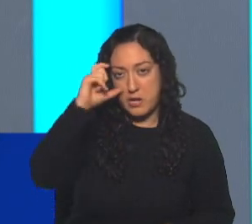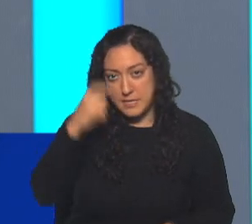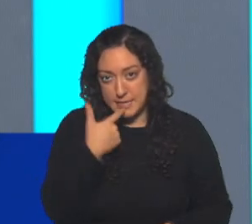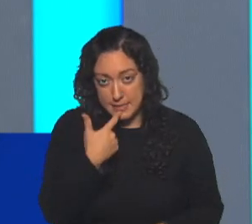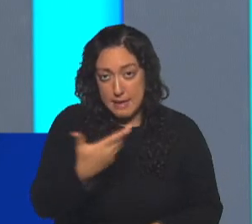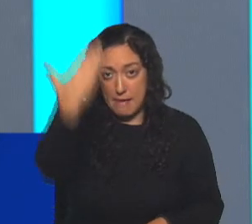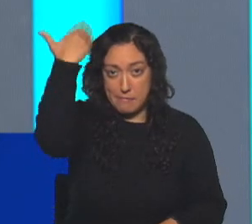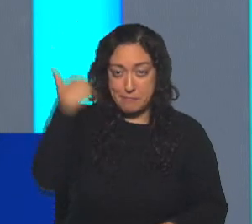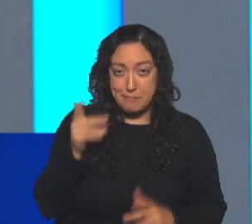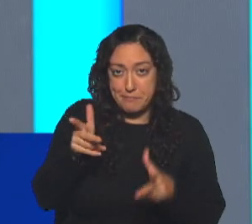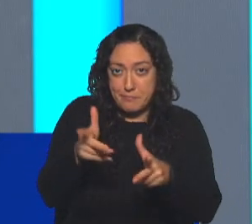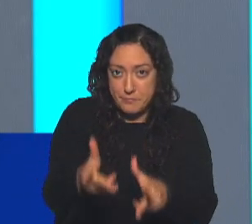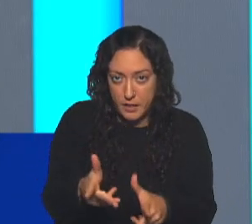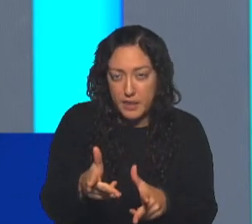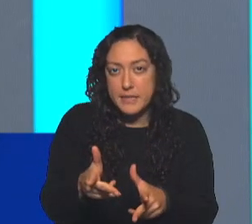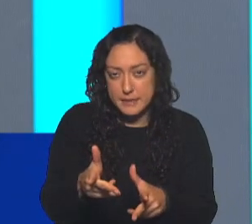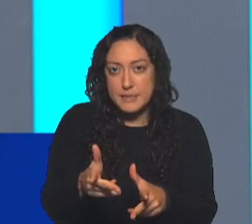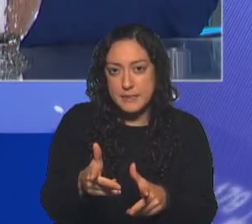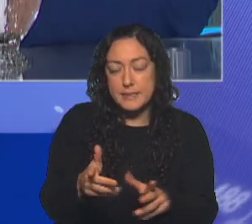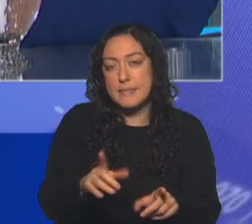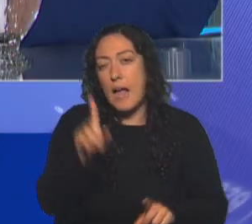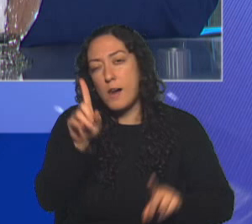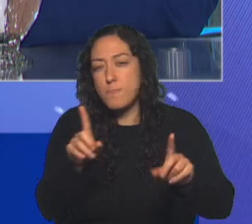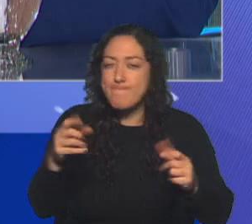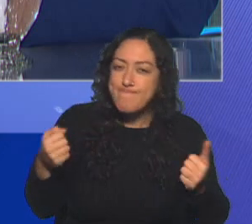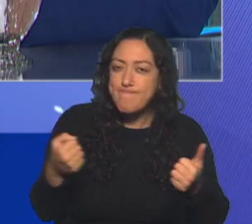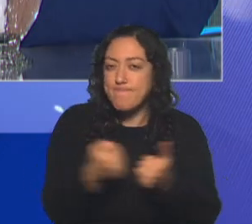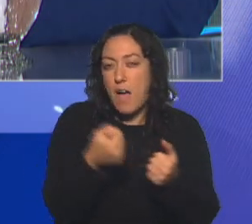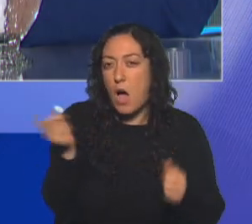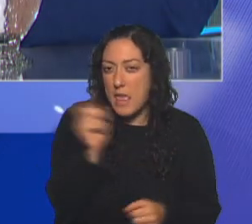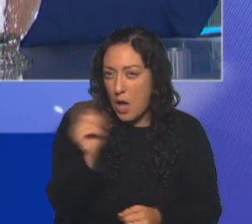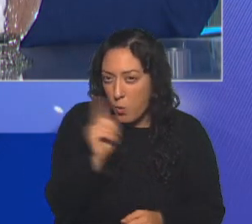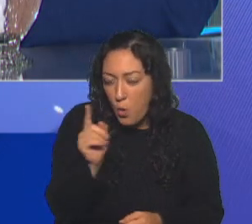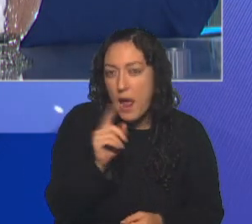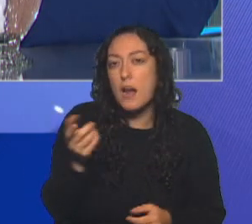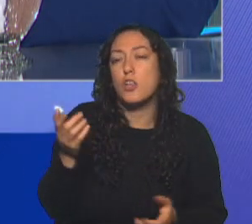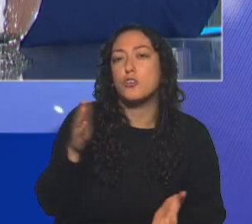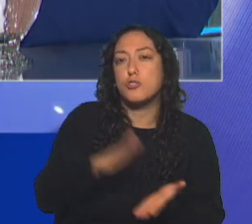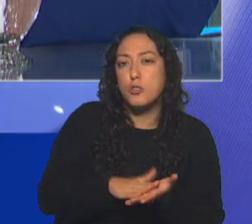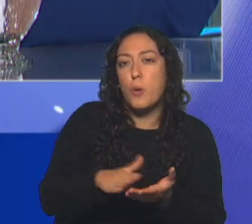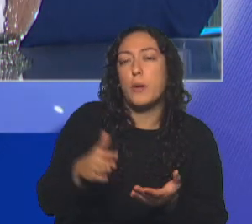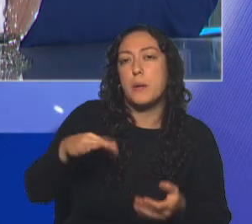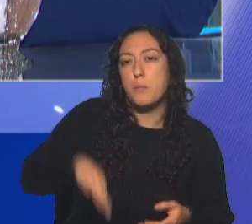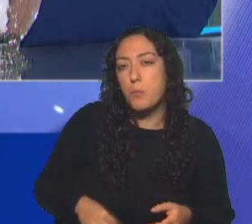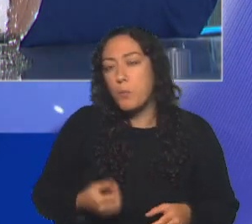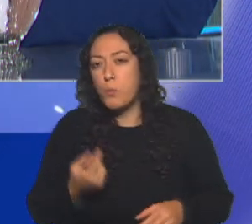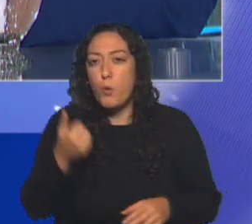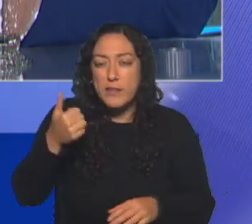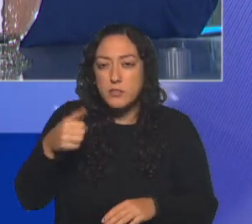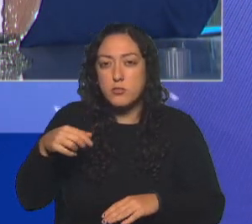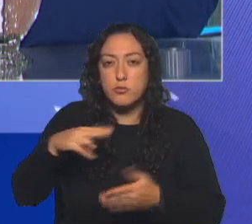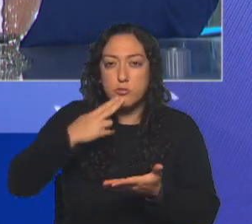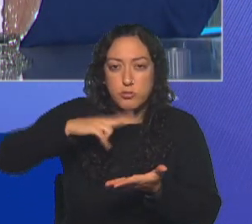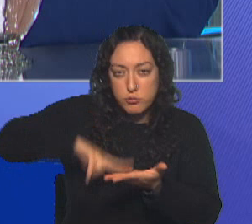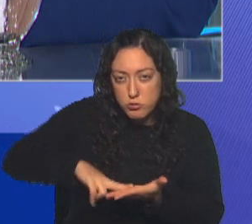hay alguna diferencia con el mínimo no imponible del impuesto a las ganancias que